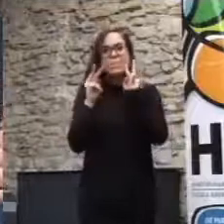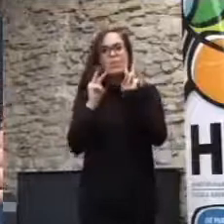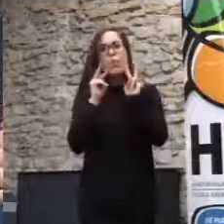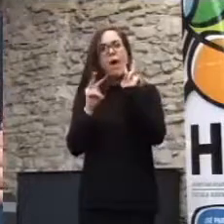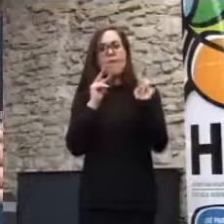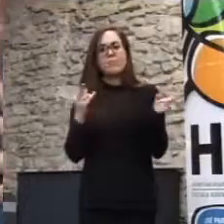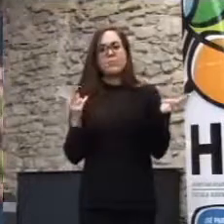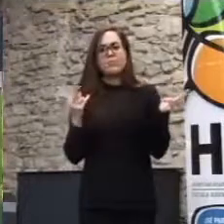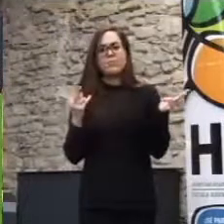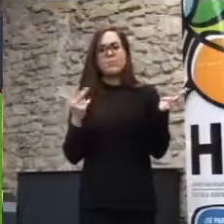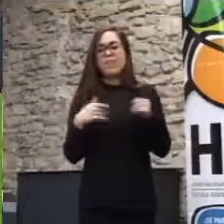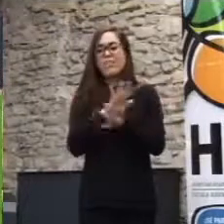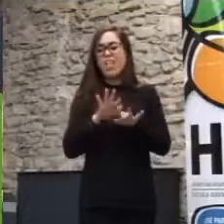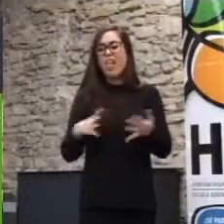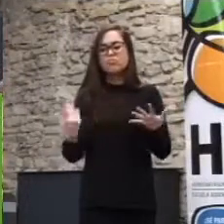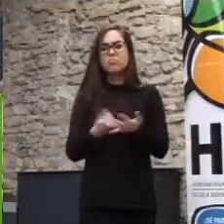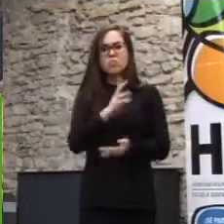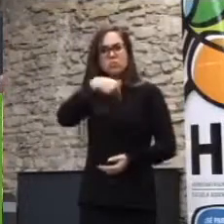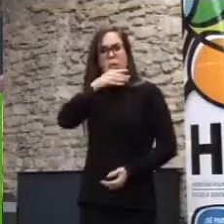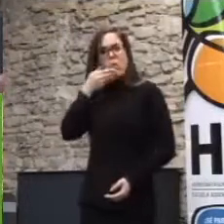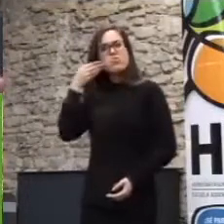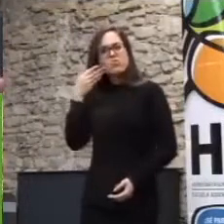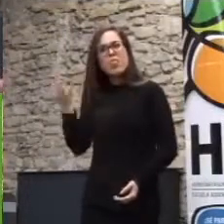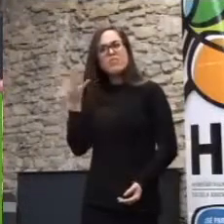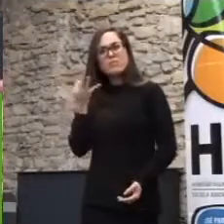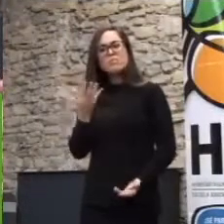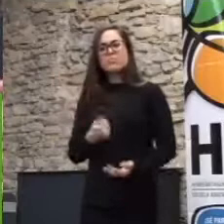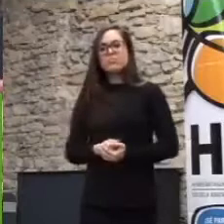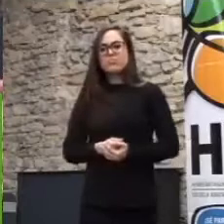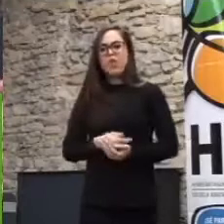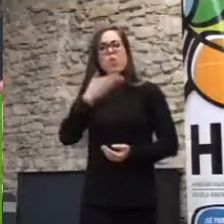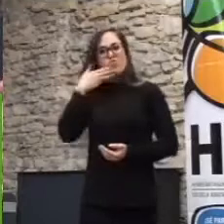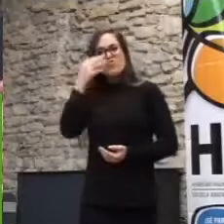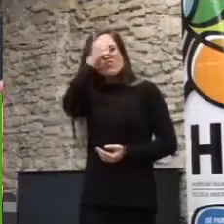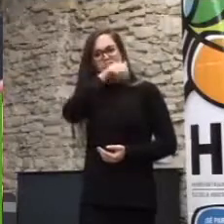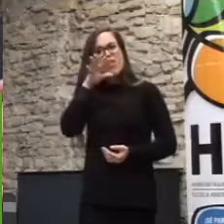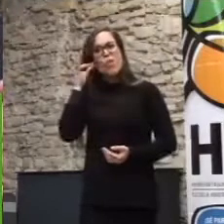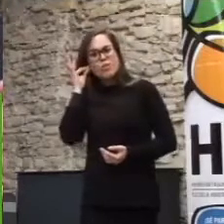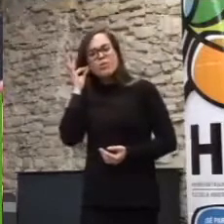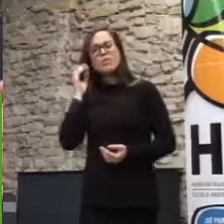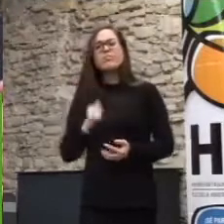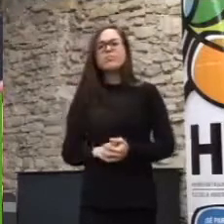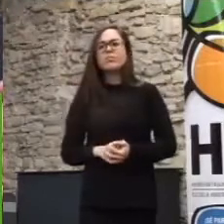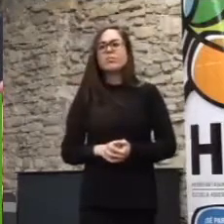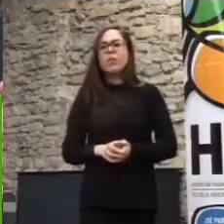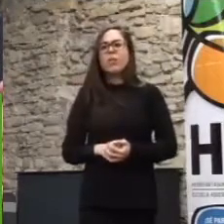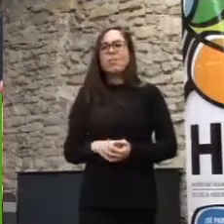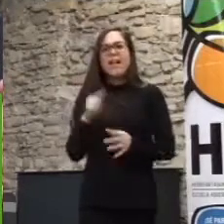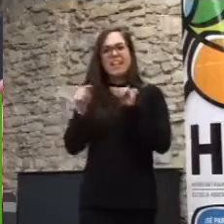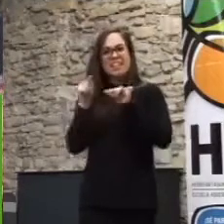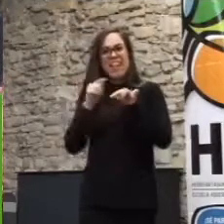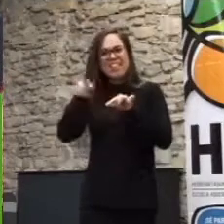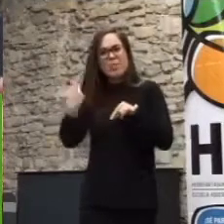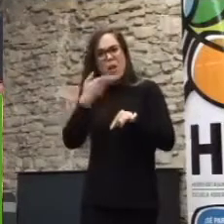todas esas iniciativas. Yo creo que tenemos que estar orgullosos y orgullosas, incluso de los anti.